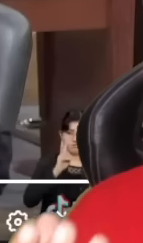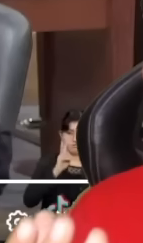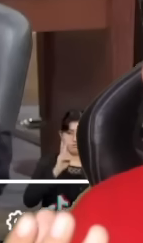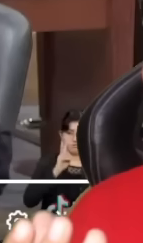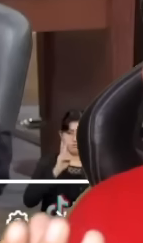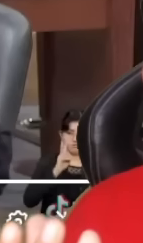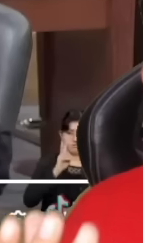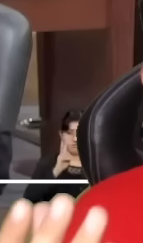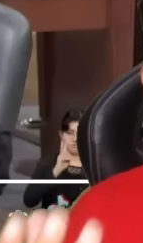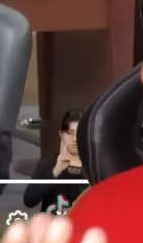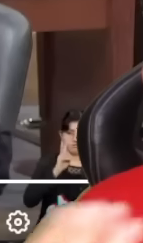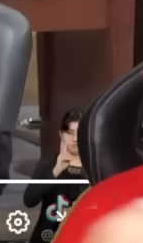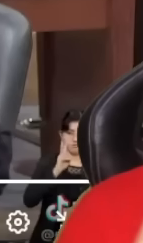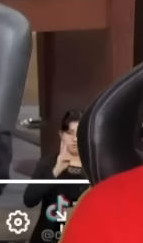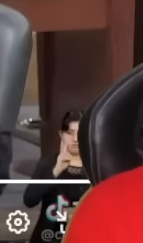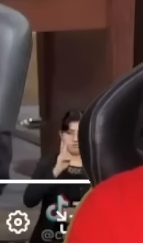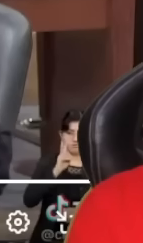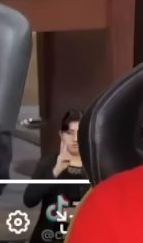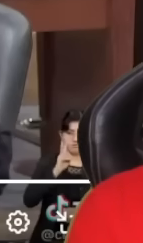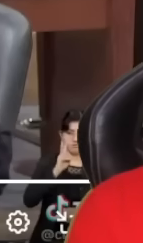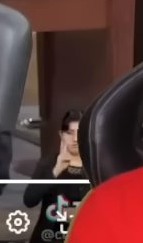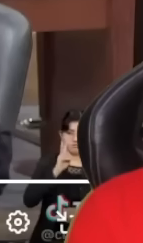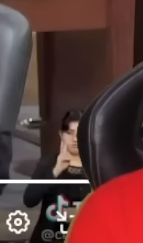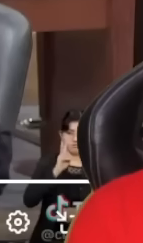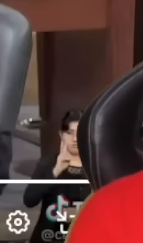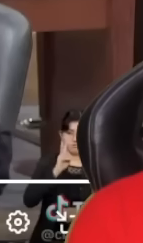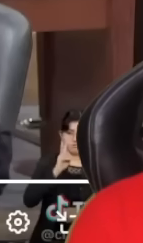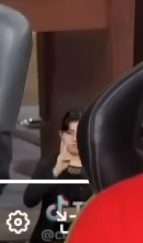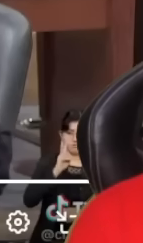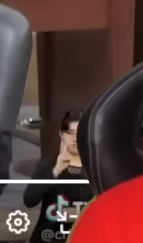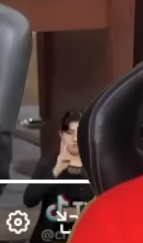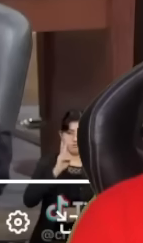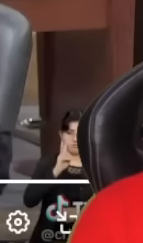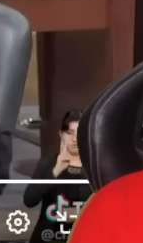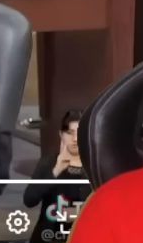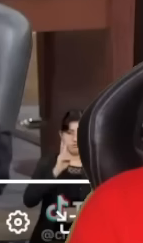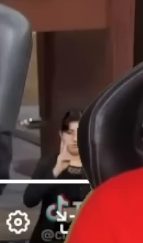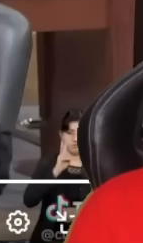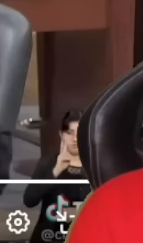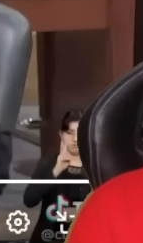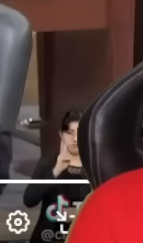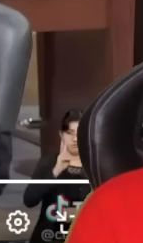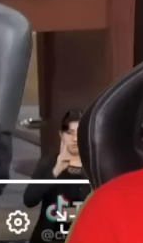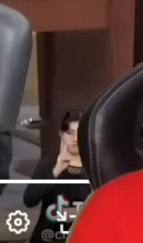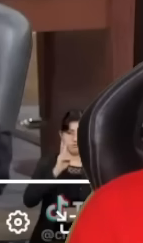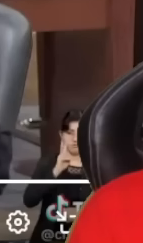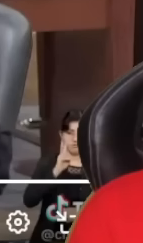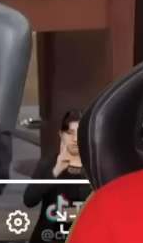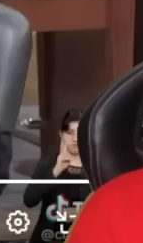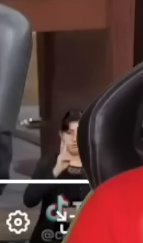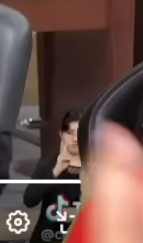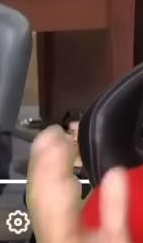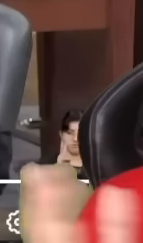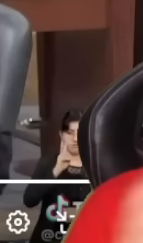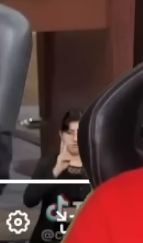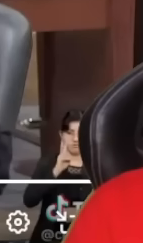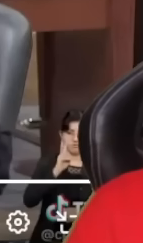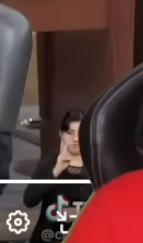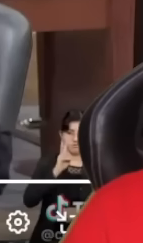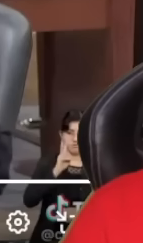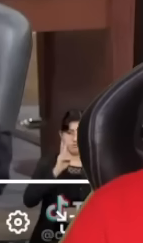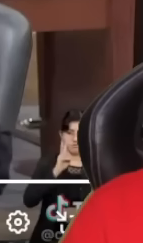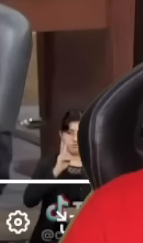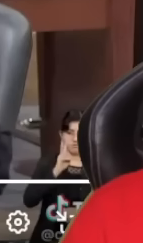sabe hacer lo más básico Cómo creemos sí que puede dirigir un